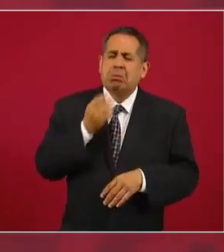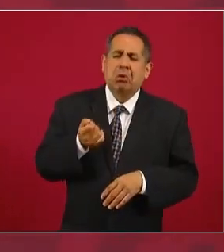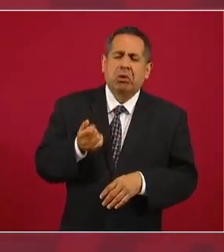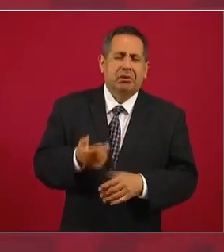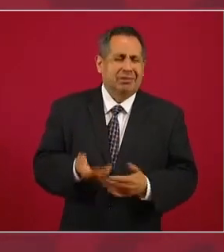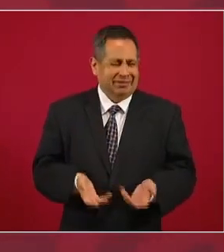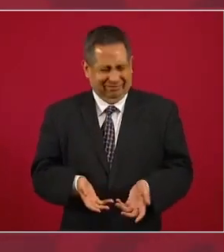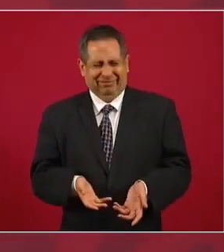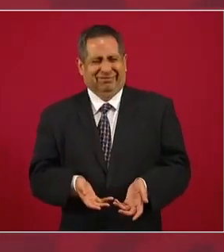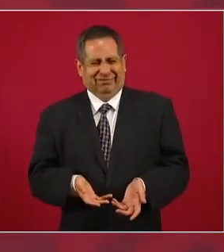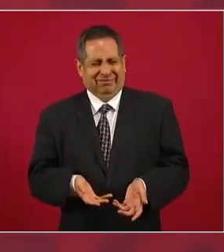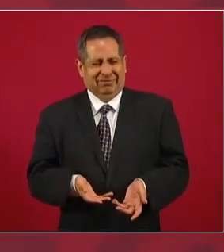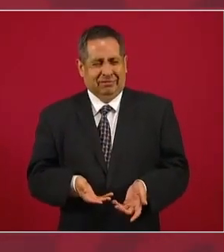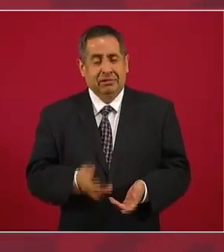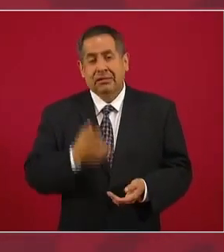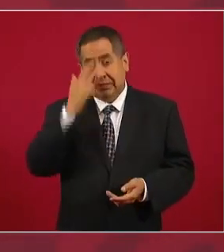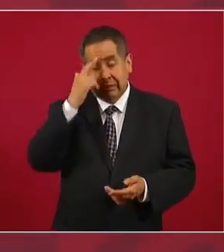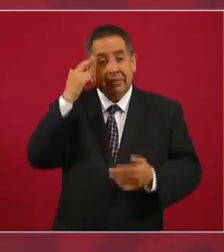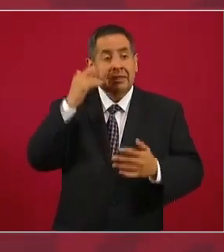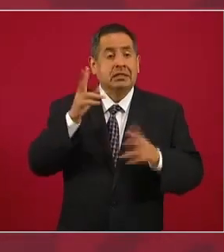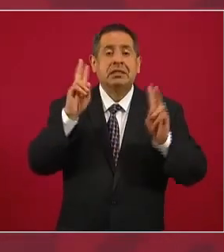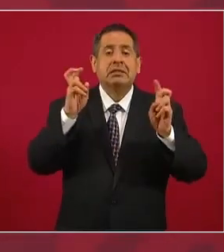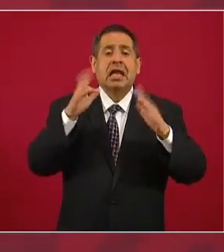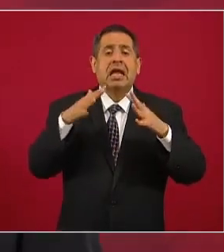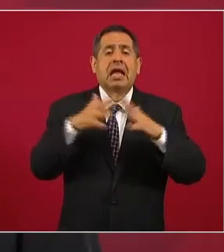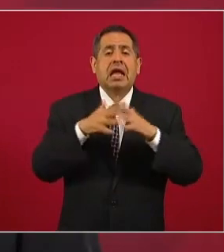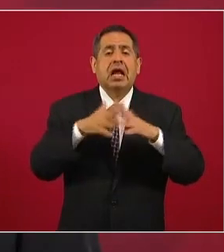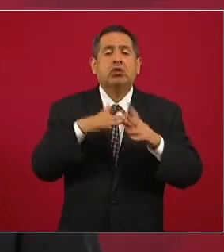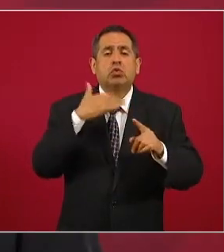La guerra sucia.